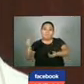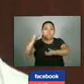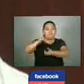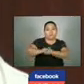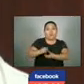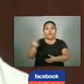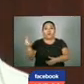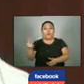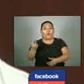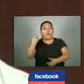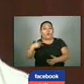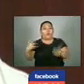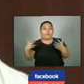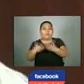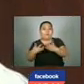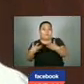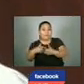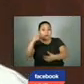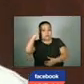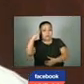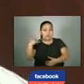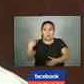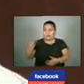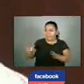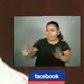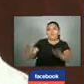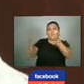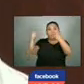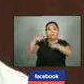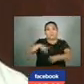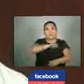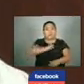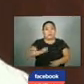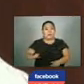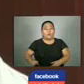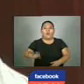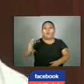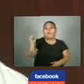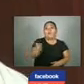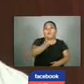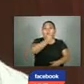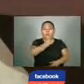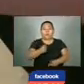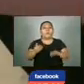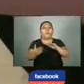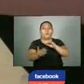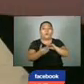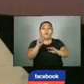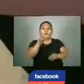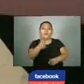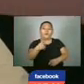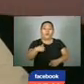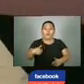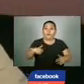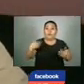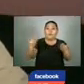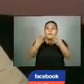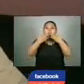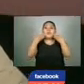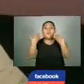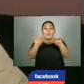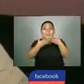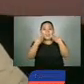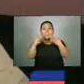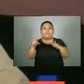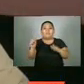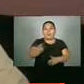y a Javi Mendoza, unos grandes artistas nacionales, tengo la oportunidad de compartir una nueva canción de la Teletón como vos y como yo. Estoy feliz de estar participando